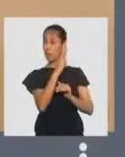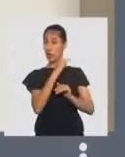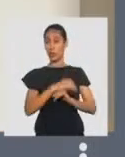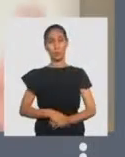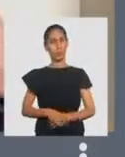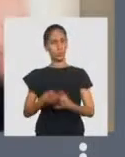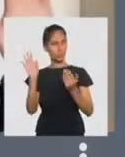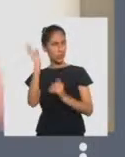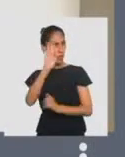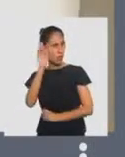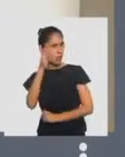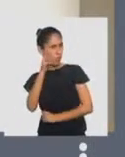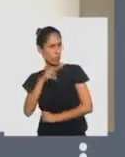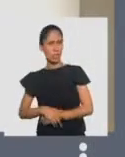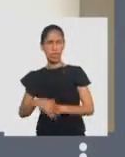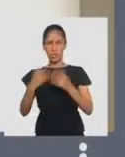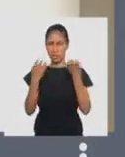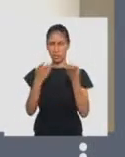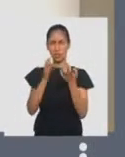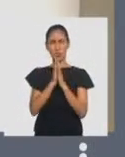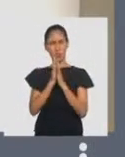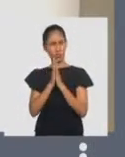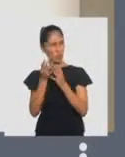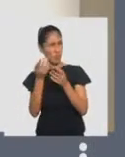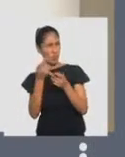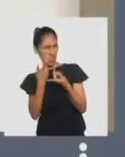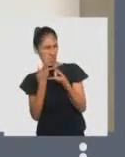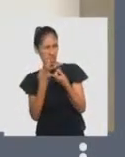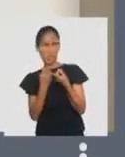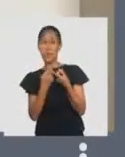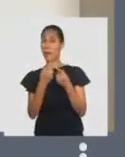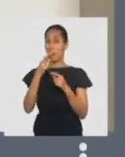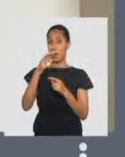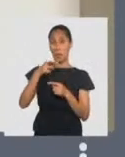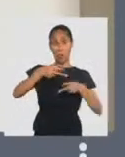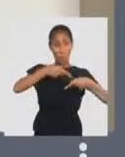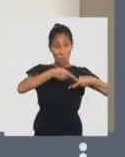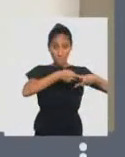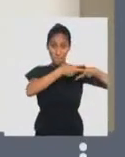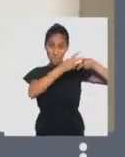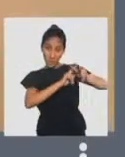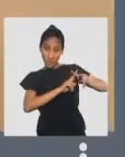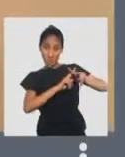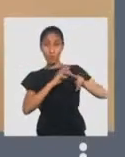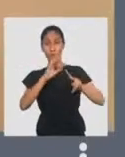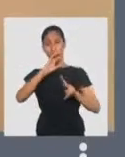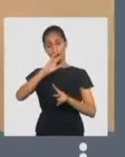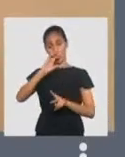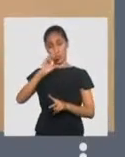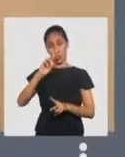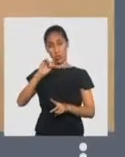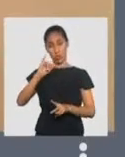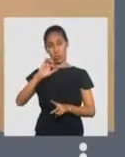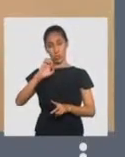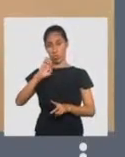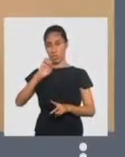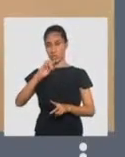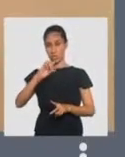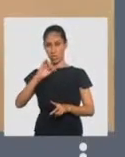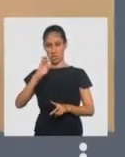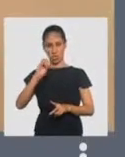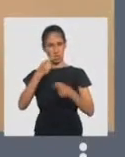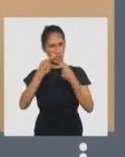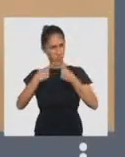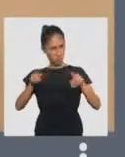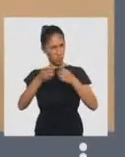banco. Hola profesora, quisiera saber qué diferencia hay entre un préstamo y un crédito. Buena pregunta.